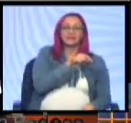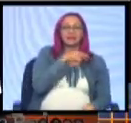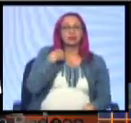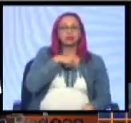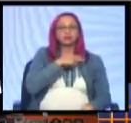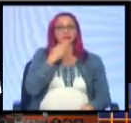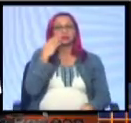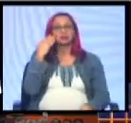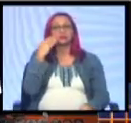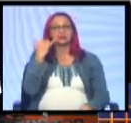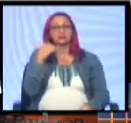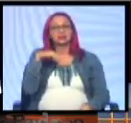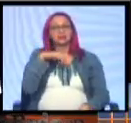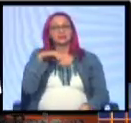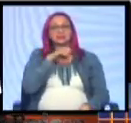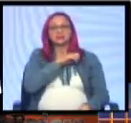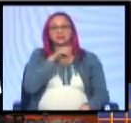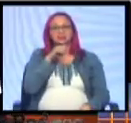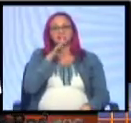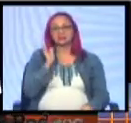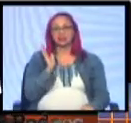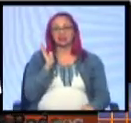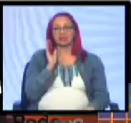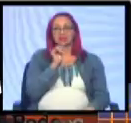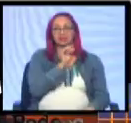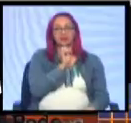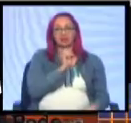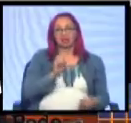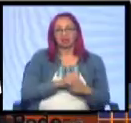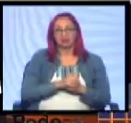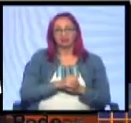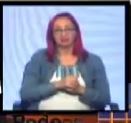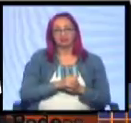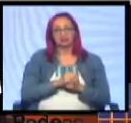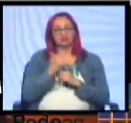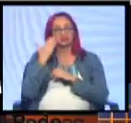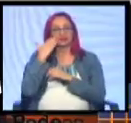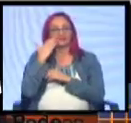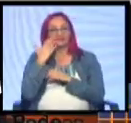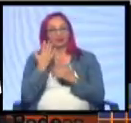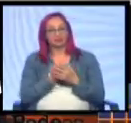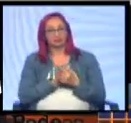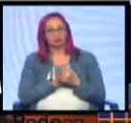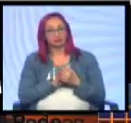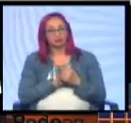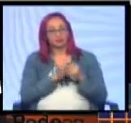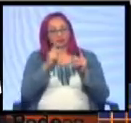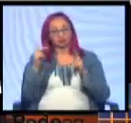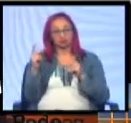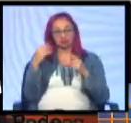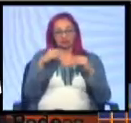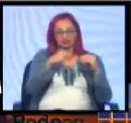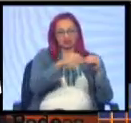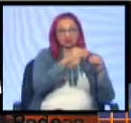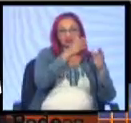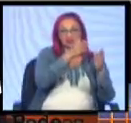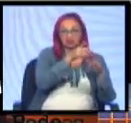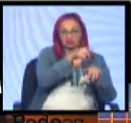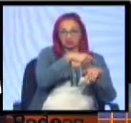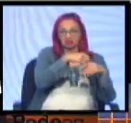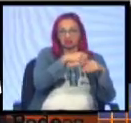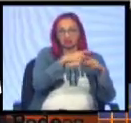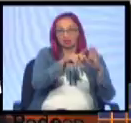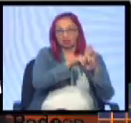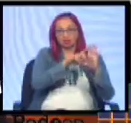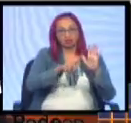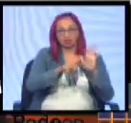nosotros sabemos que en esta actividad nadie está estafando a nadie. Sabemos que la gente que está vendiendo loterías